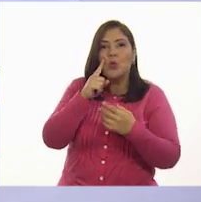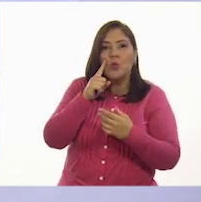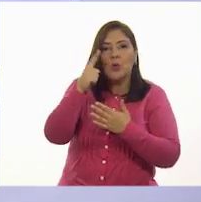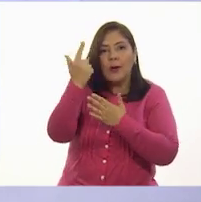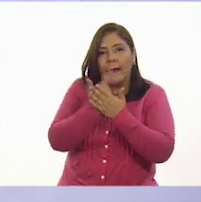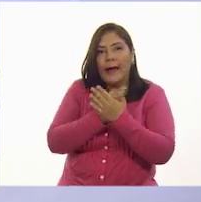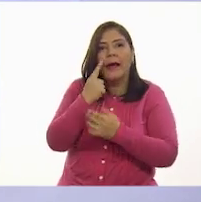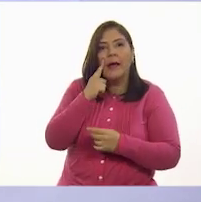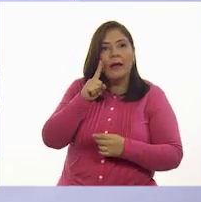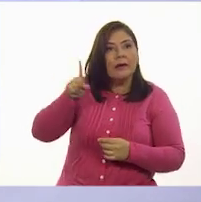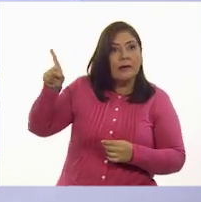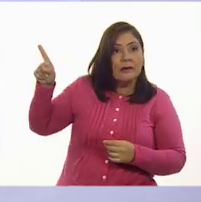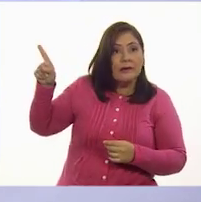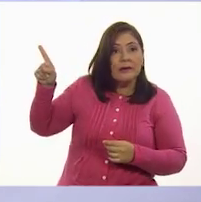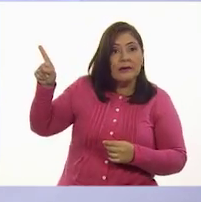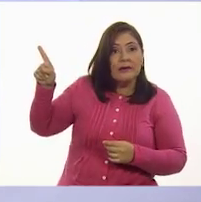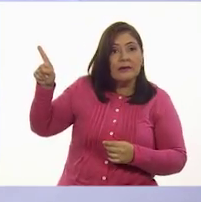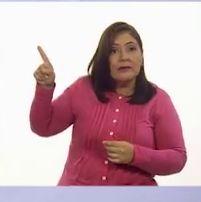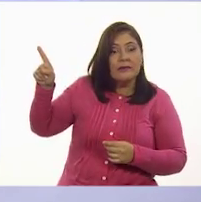son?